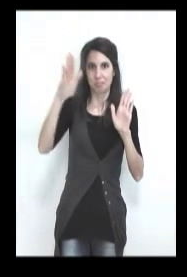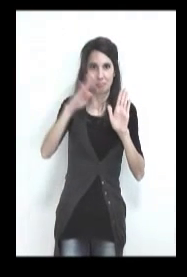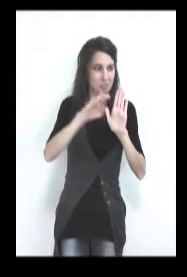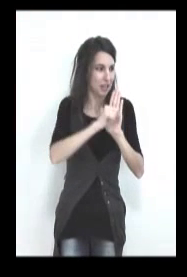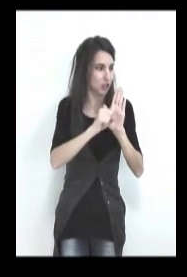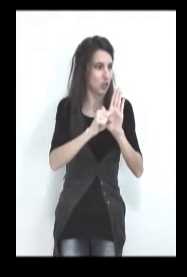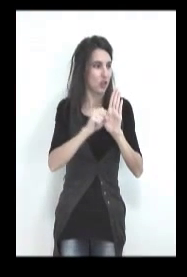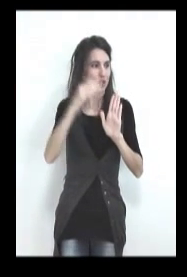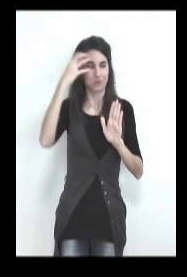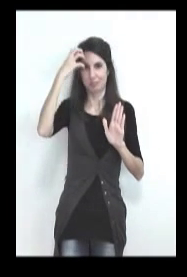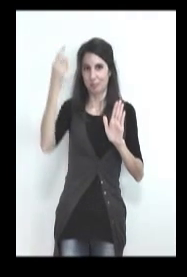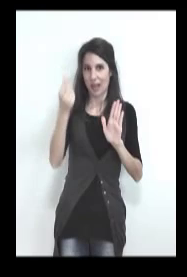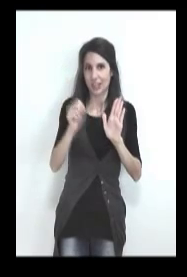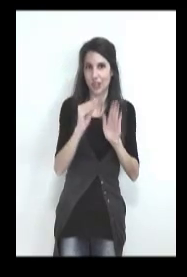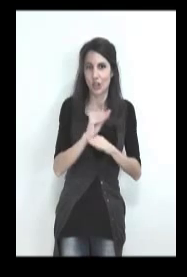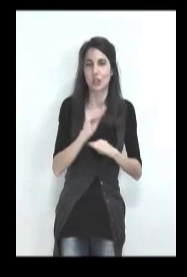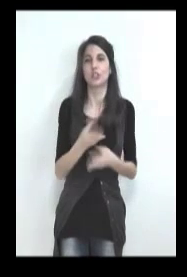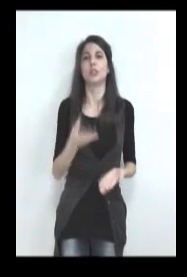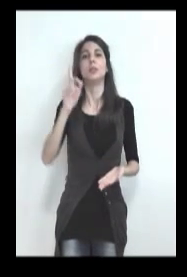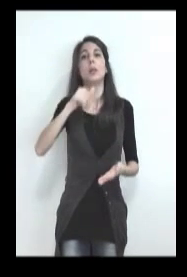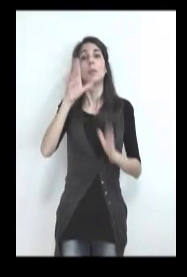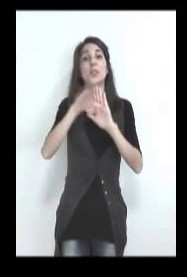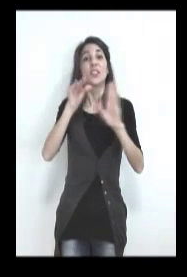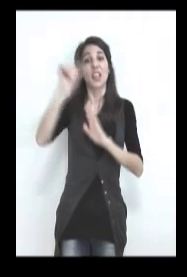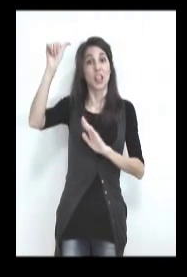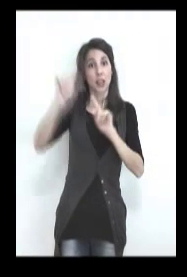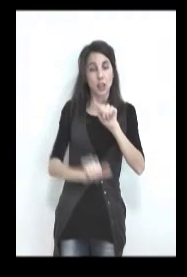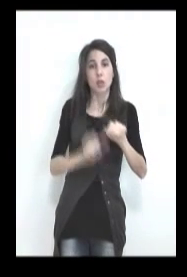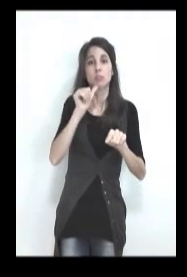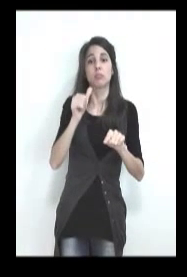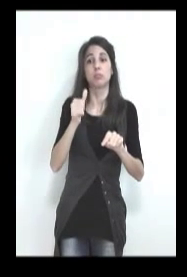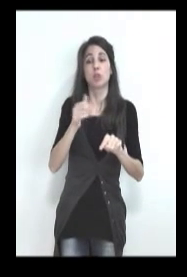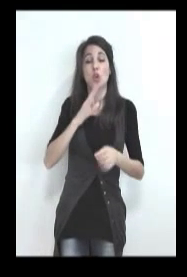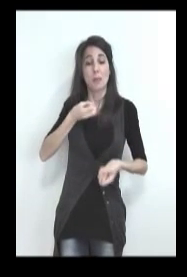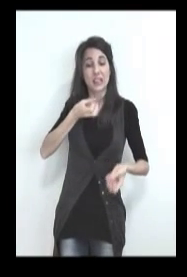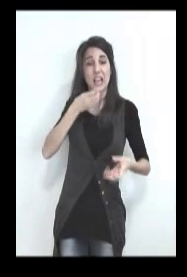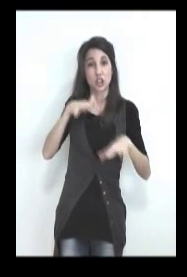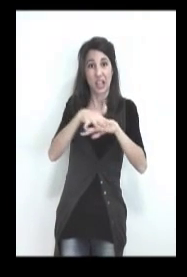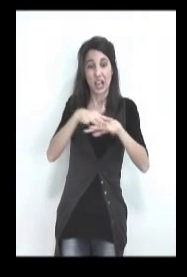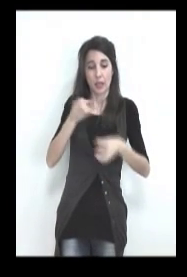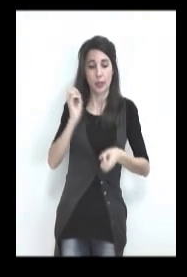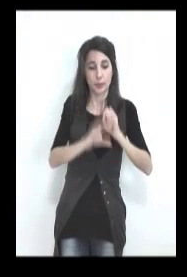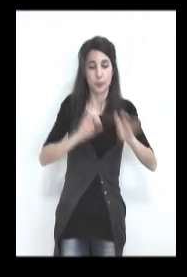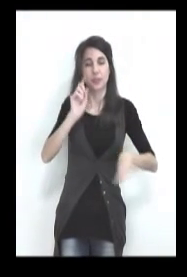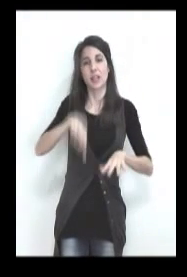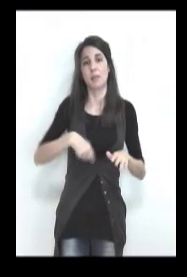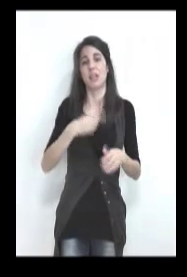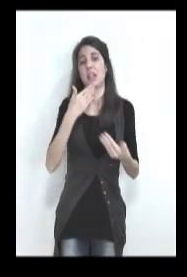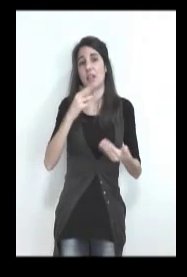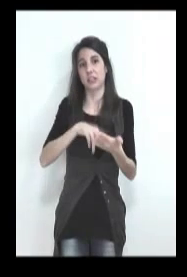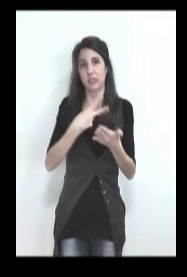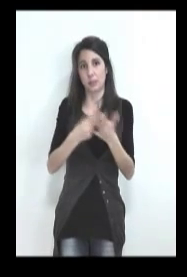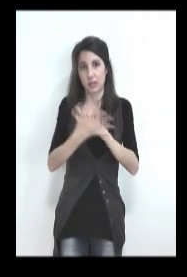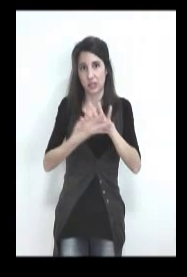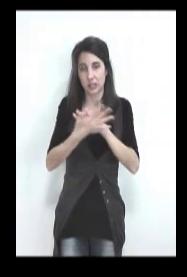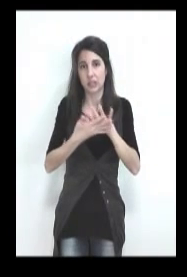vean el vídeo, a los comentarios que han surgido por las redes, a los intérpretes de lengua de signos, a los responsables